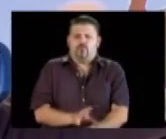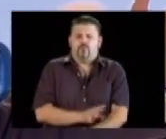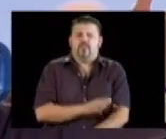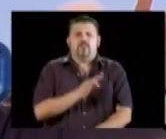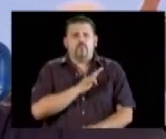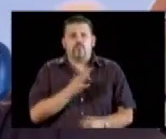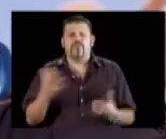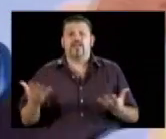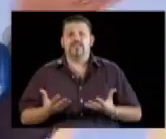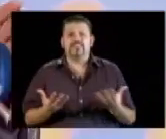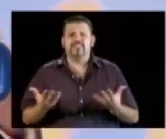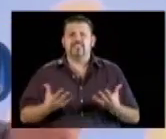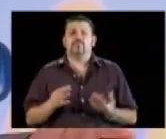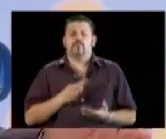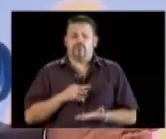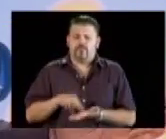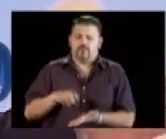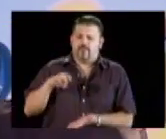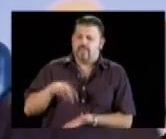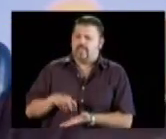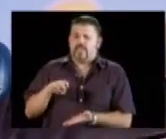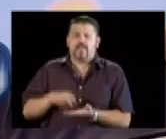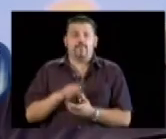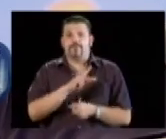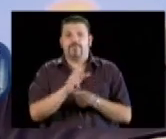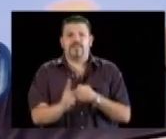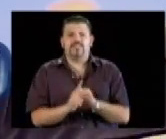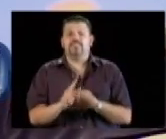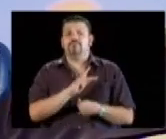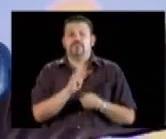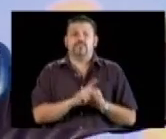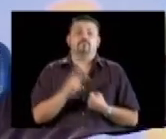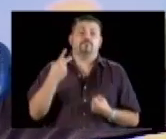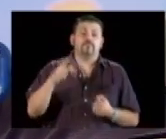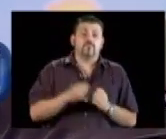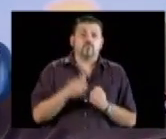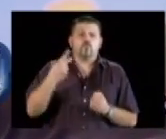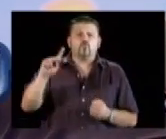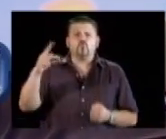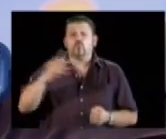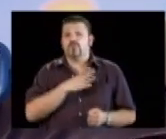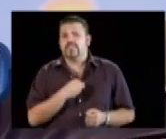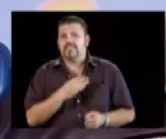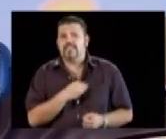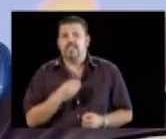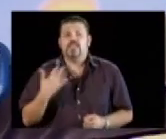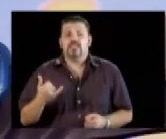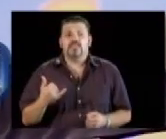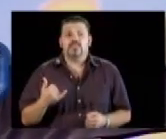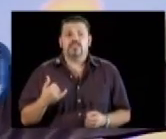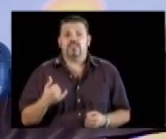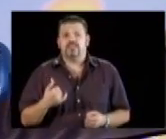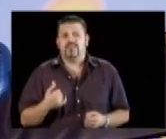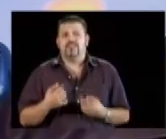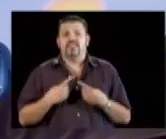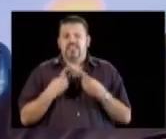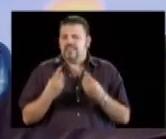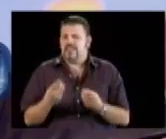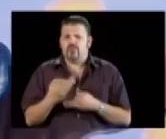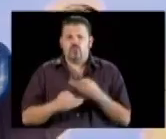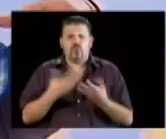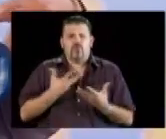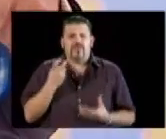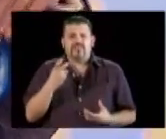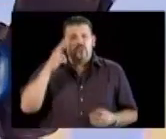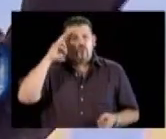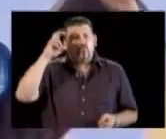lograr, andar brincando de país en país con su hija, que está estudiando por allá. Así es. Y que está realizando todos sus sueños